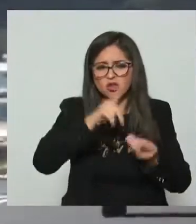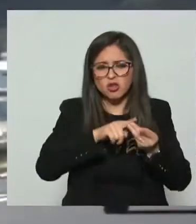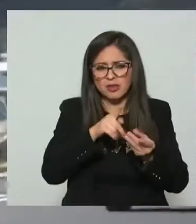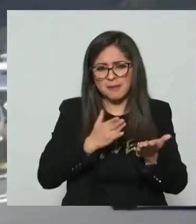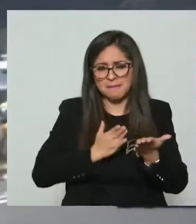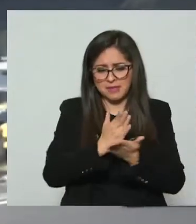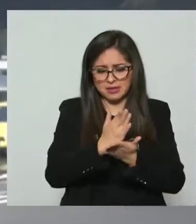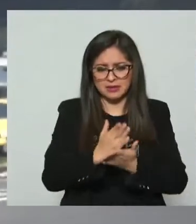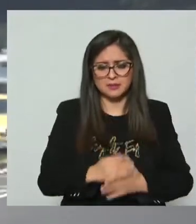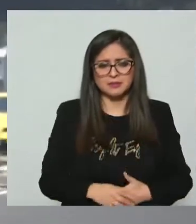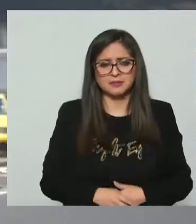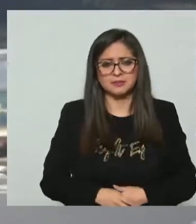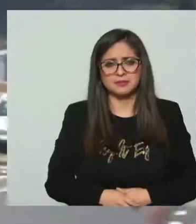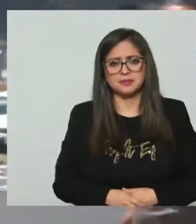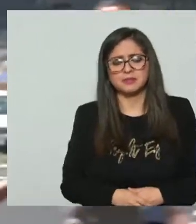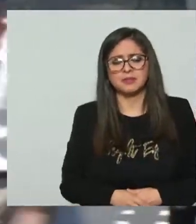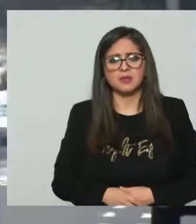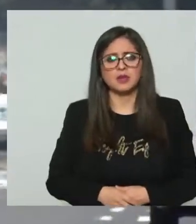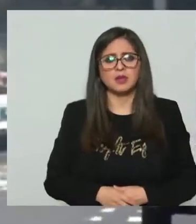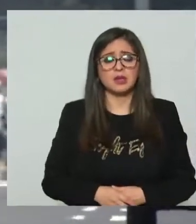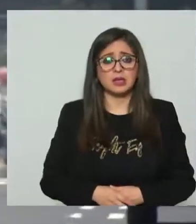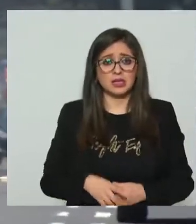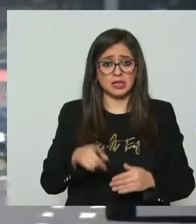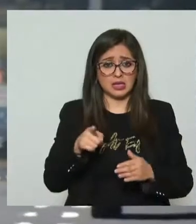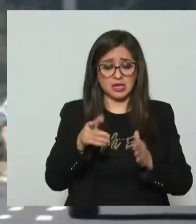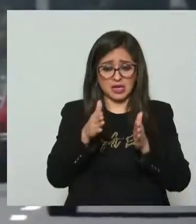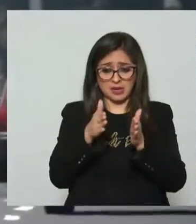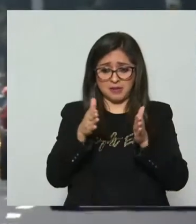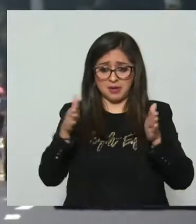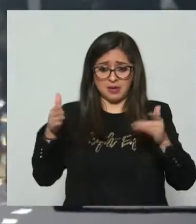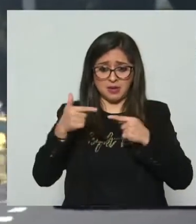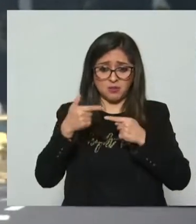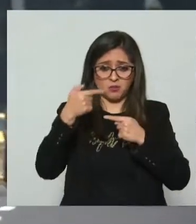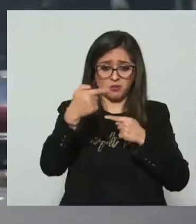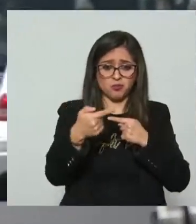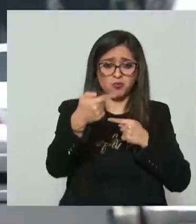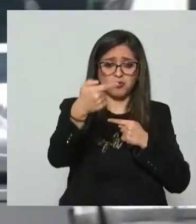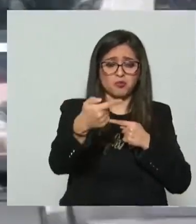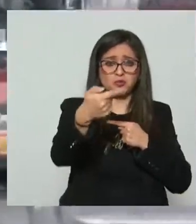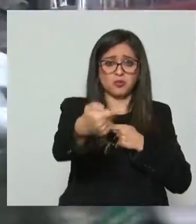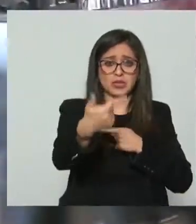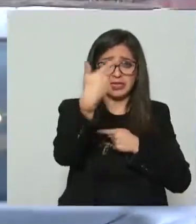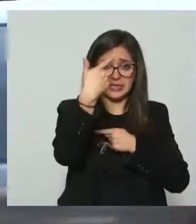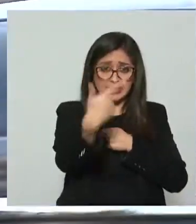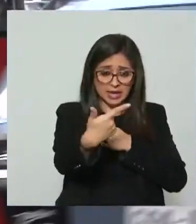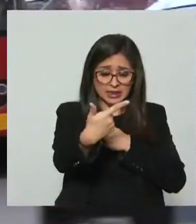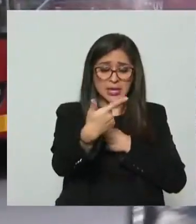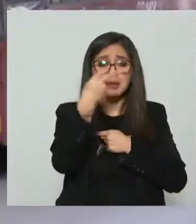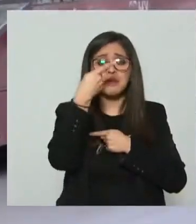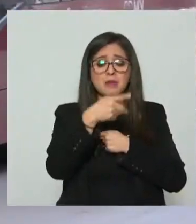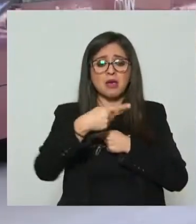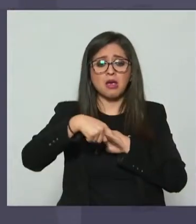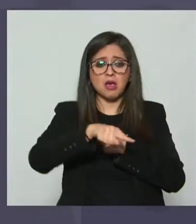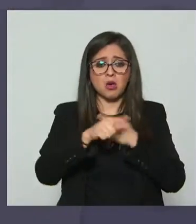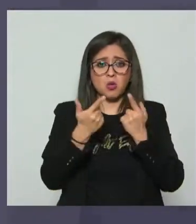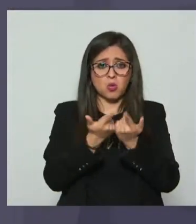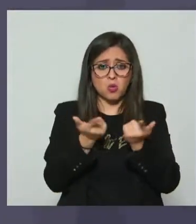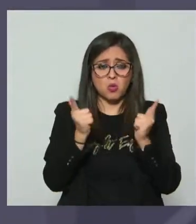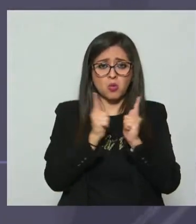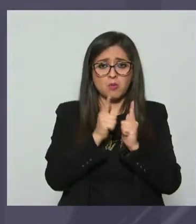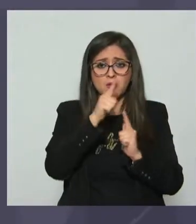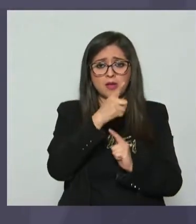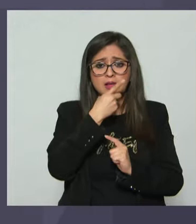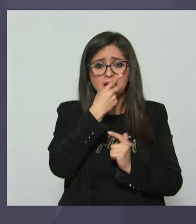que esa ampliación son 7 estaciones y ha habido pues una comunidad muy activa